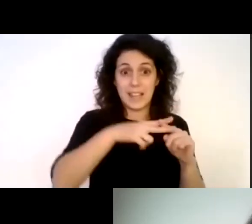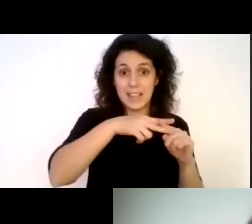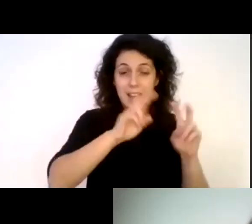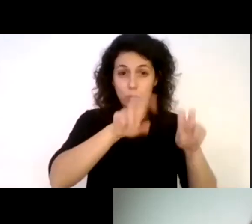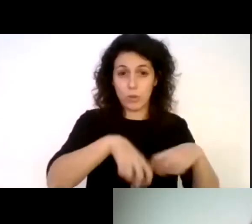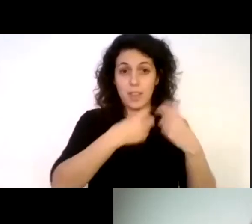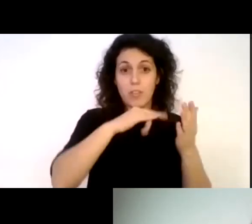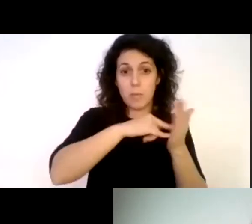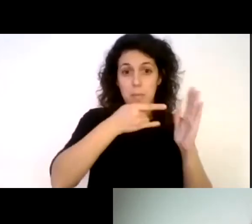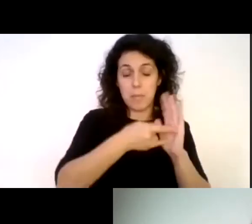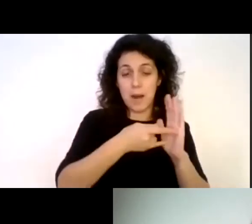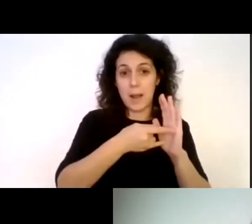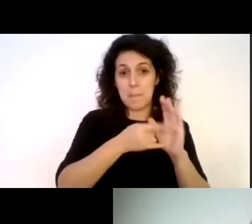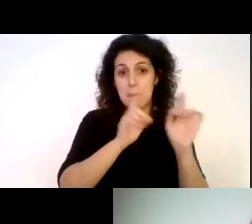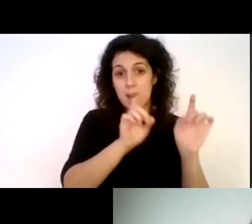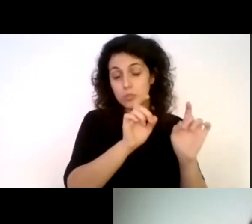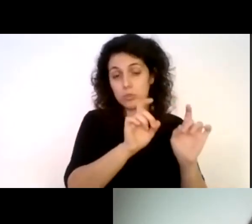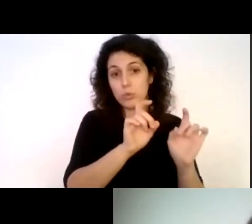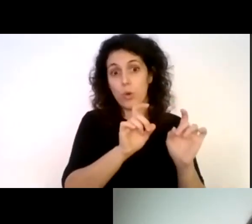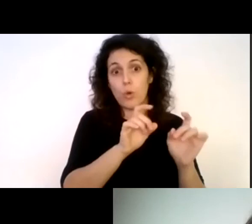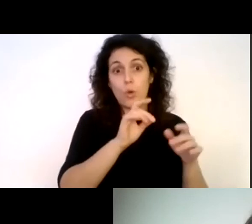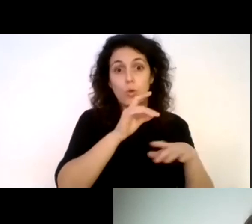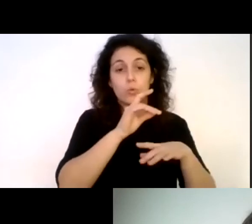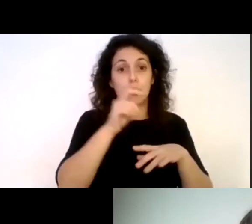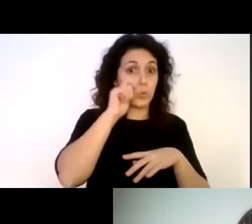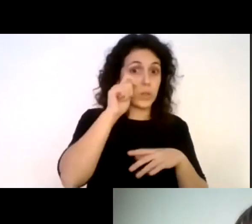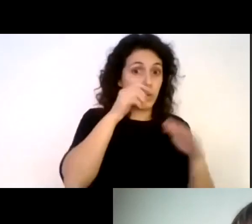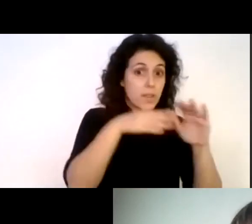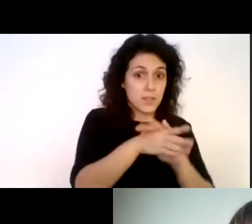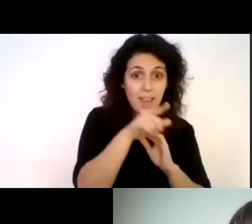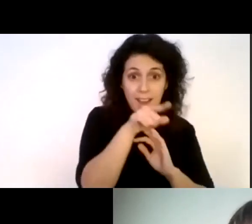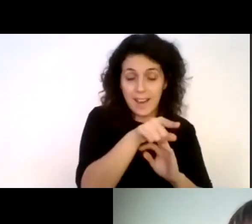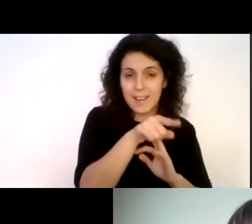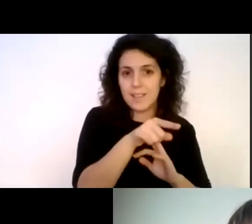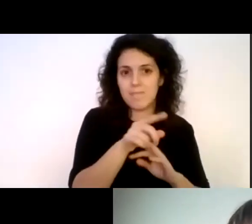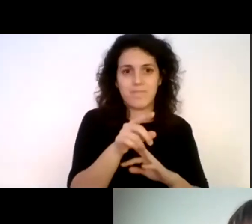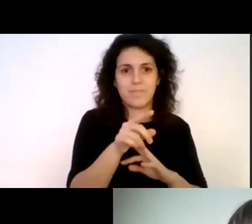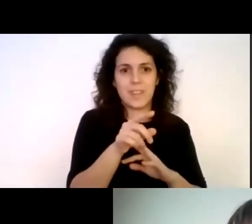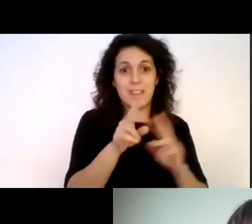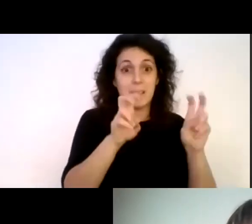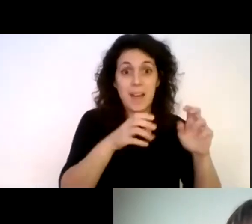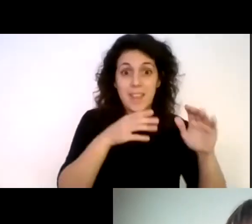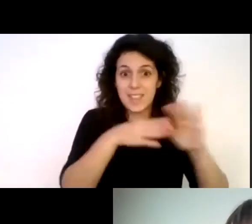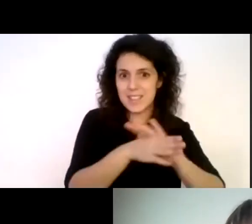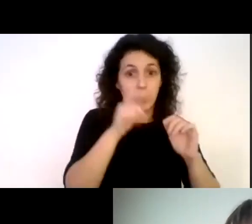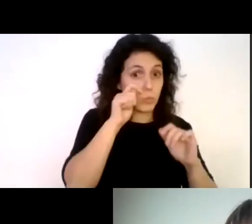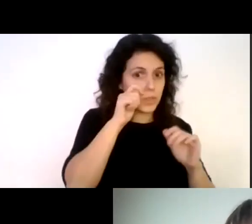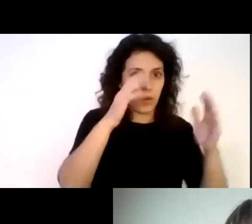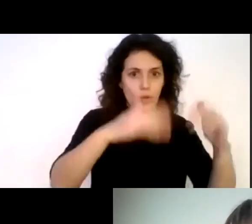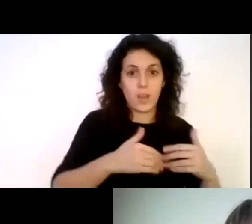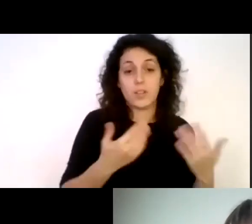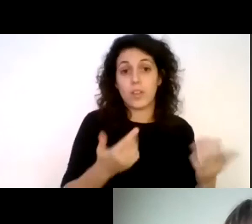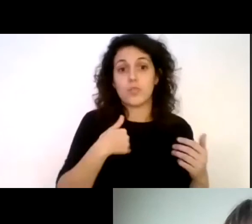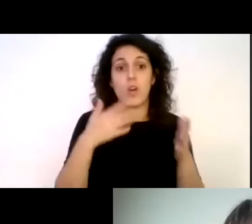Plan Maestro de Turismo Sostenible, en el cual no se contemplaba ahí el turismo accesible. Así que se lo recomendé